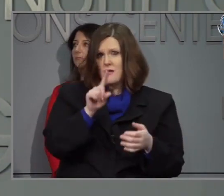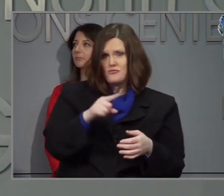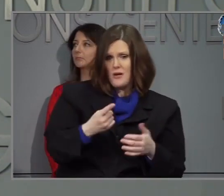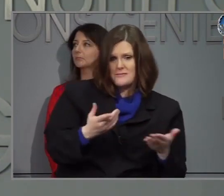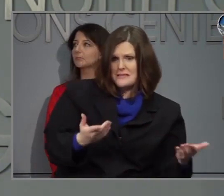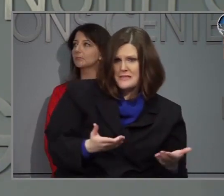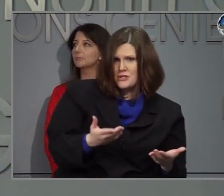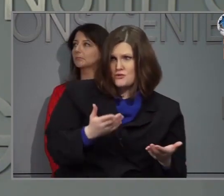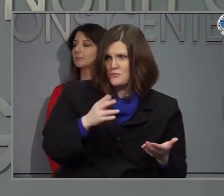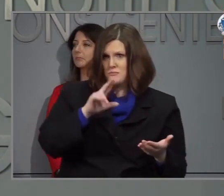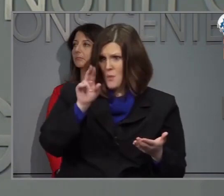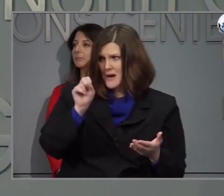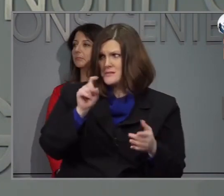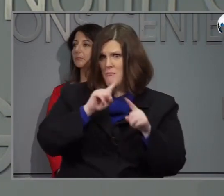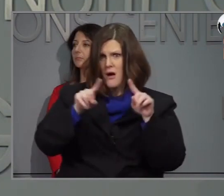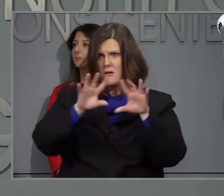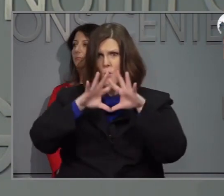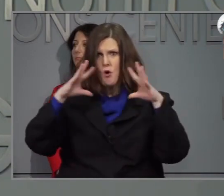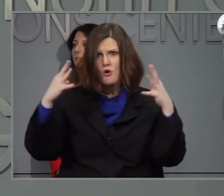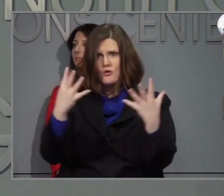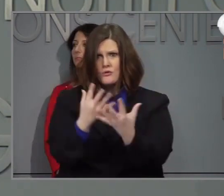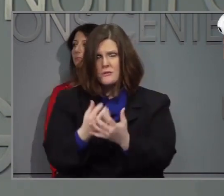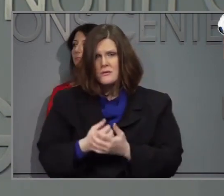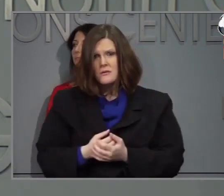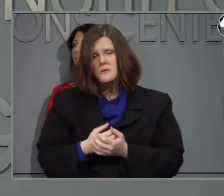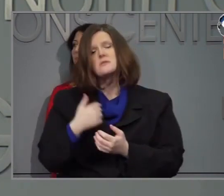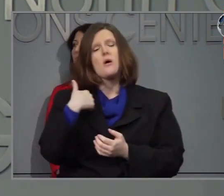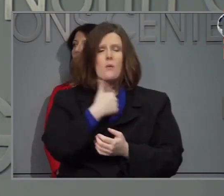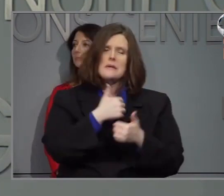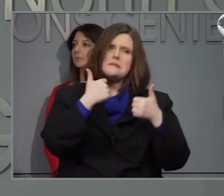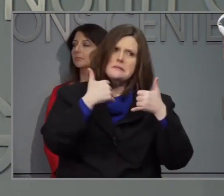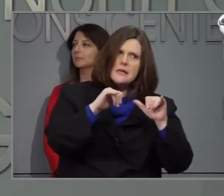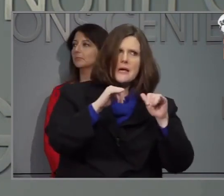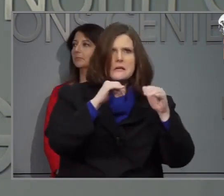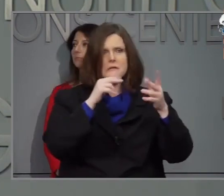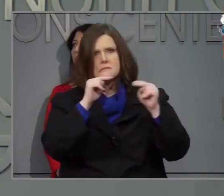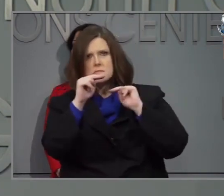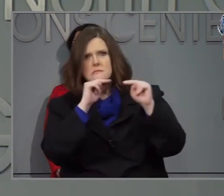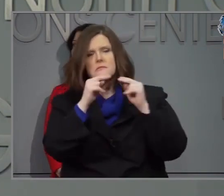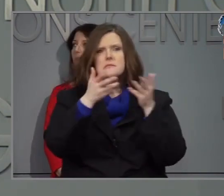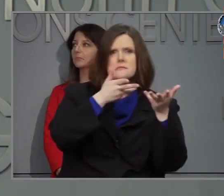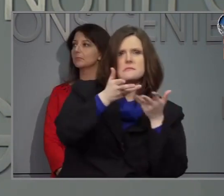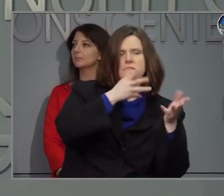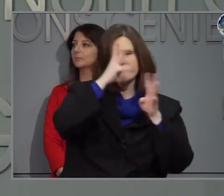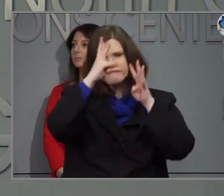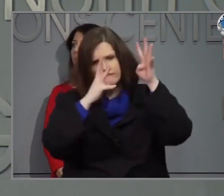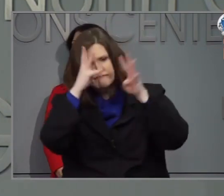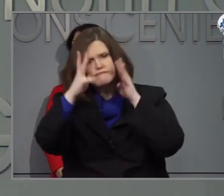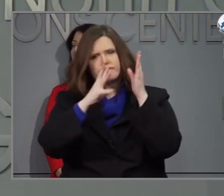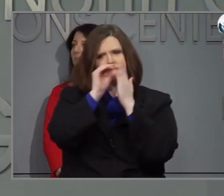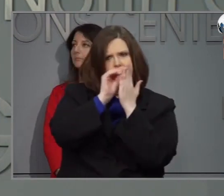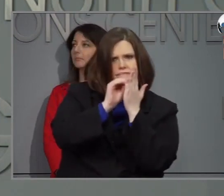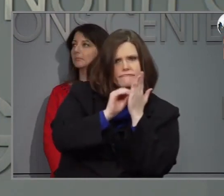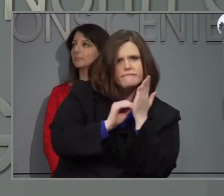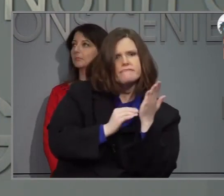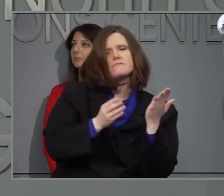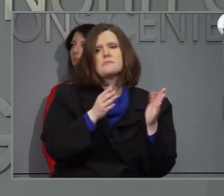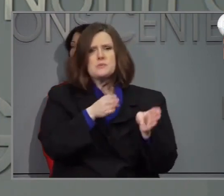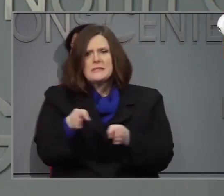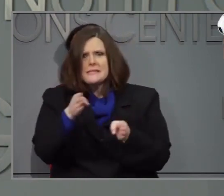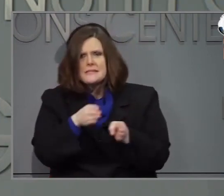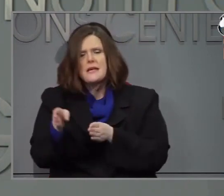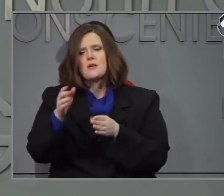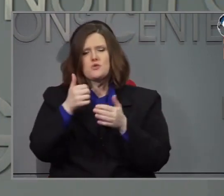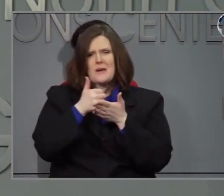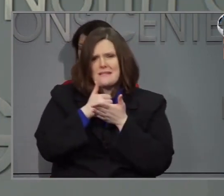mundo así es de que nosotros vamos a colaborar y vamos a sacar un paquete estatal muy sólido y vamos a hacer otras cosas que